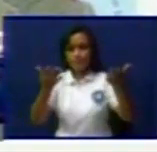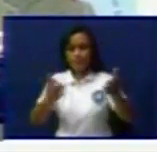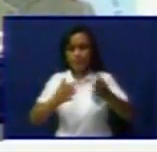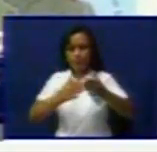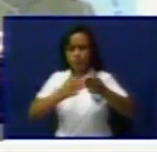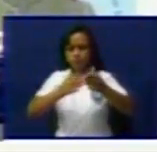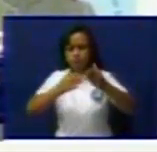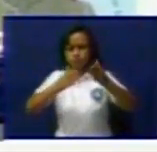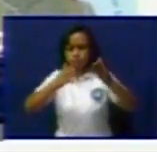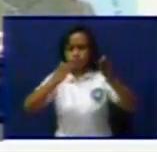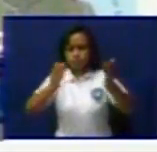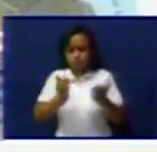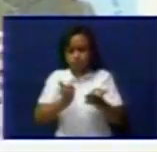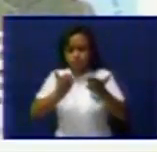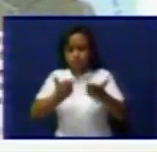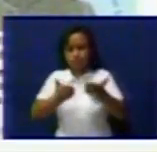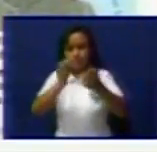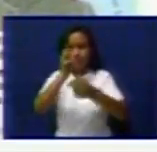y petroleros de